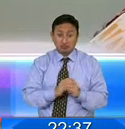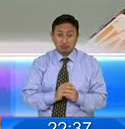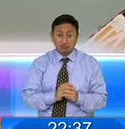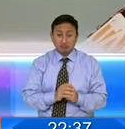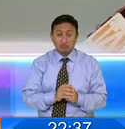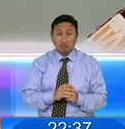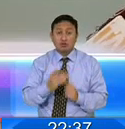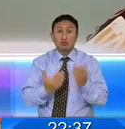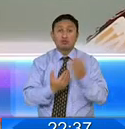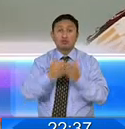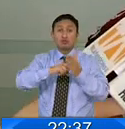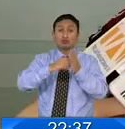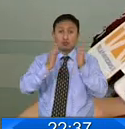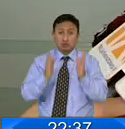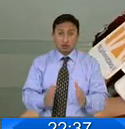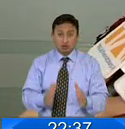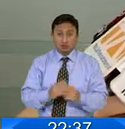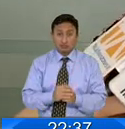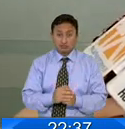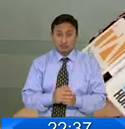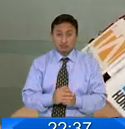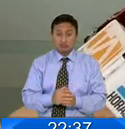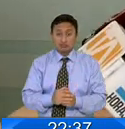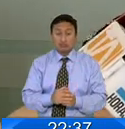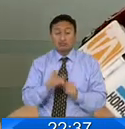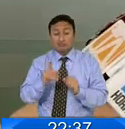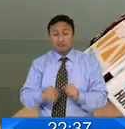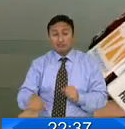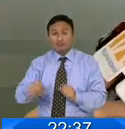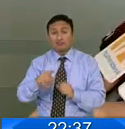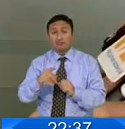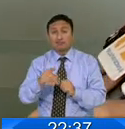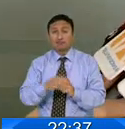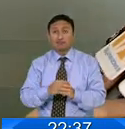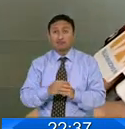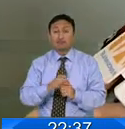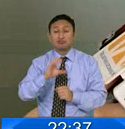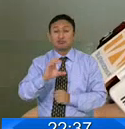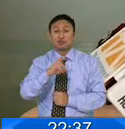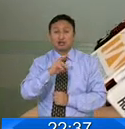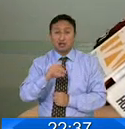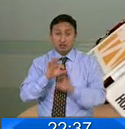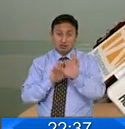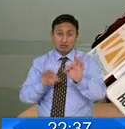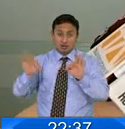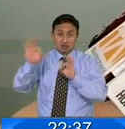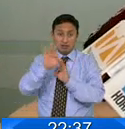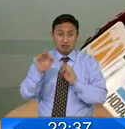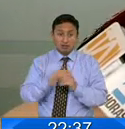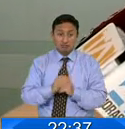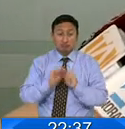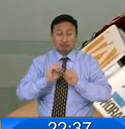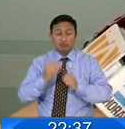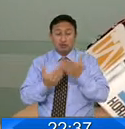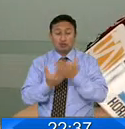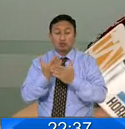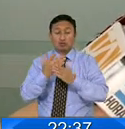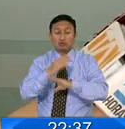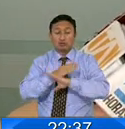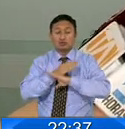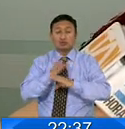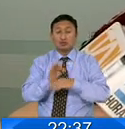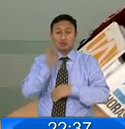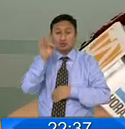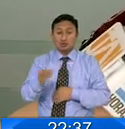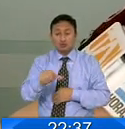designar nuevo Contralor General del Estado, renovaremos parcialmente el Consejo Nacional Electoral, elegiremos un nuevo defensor público